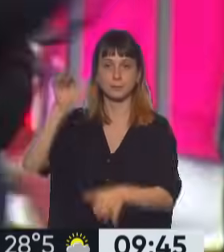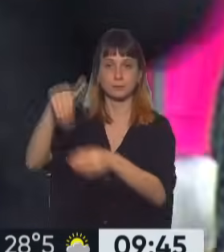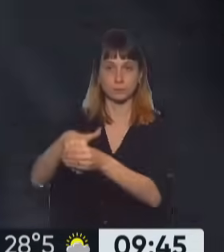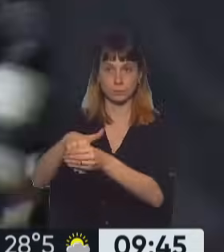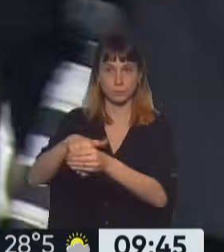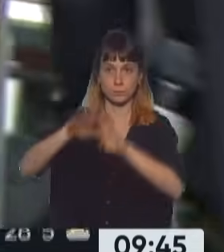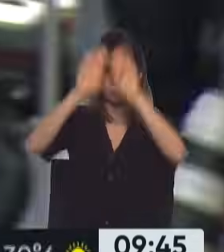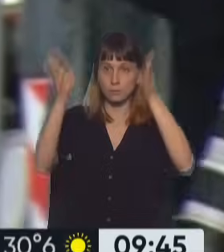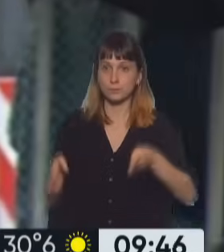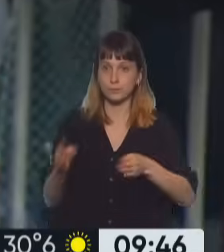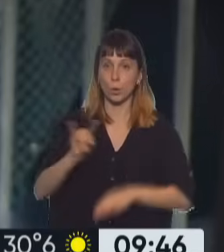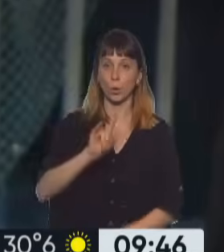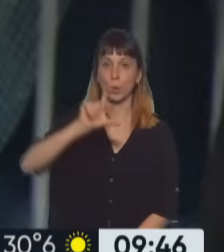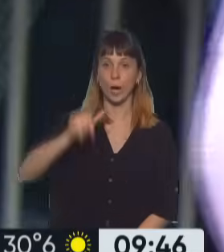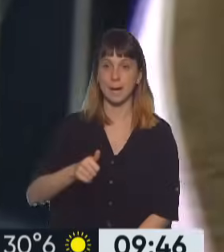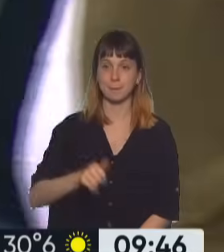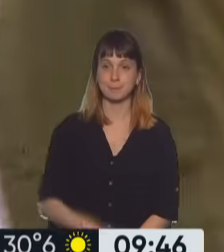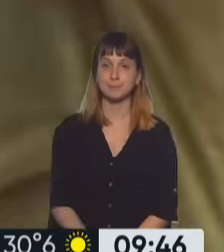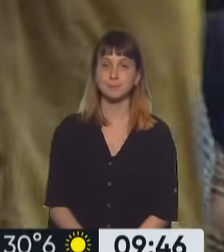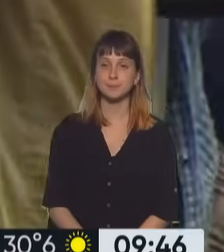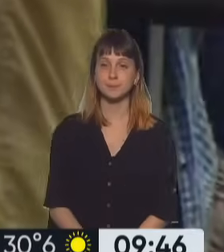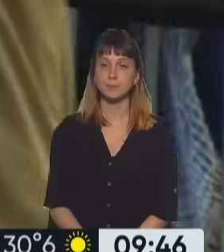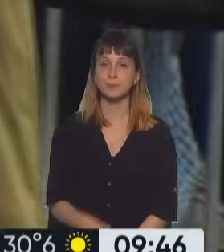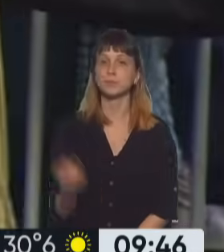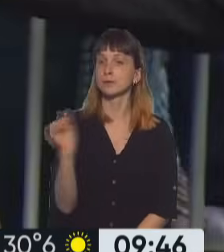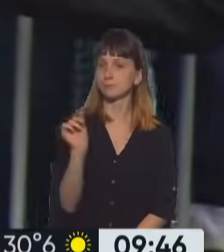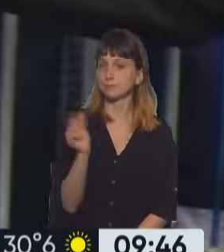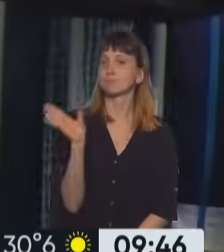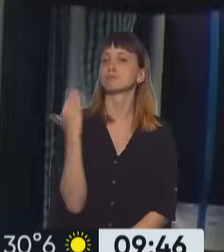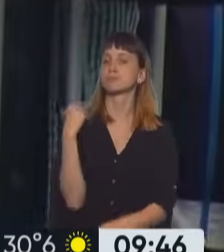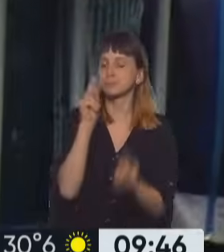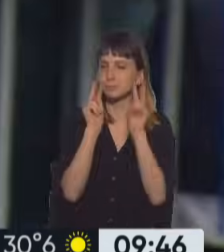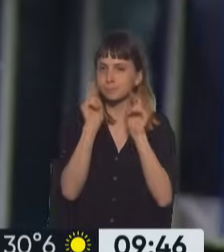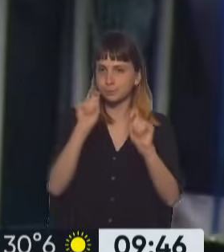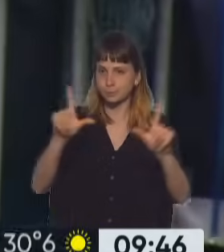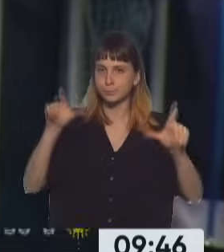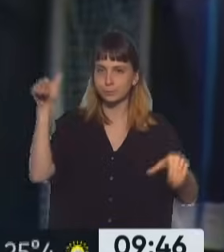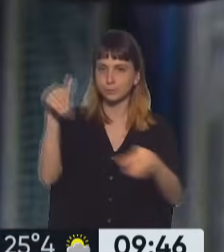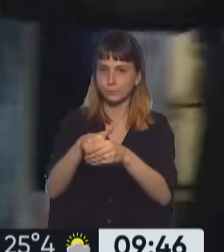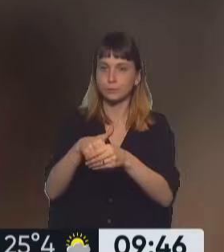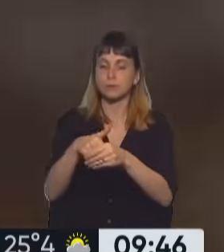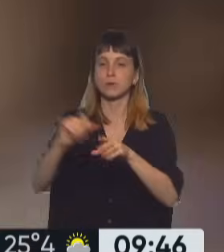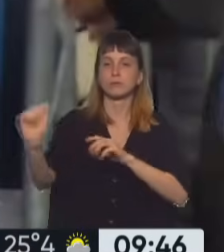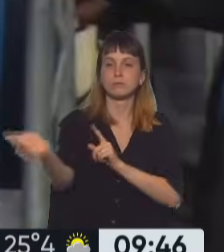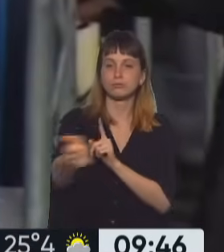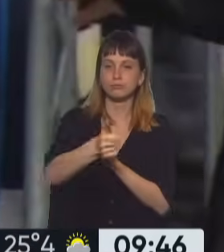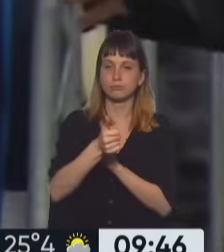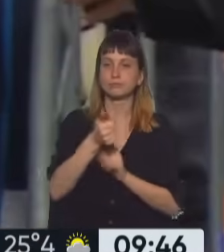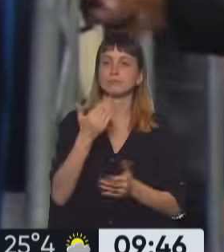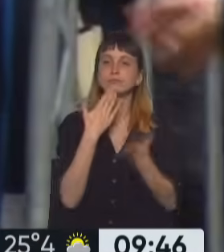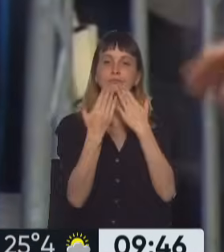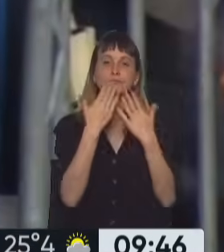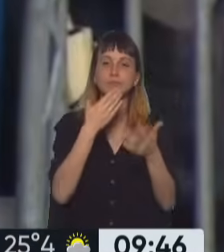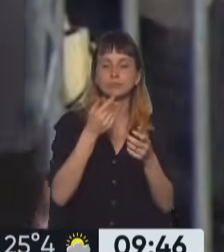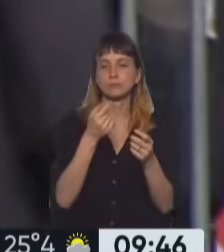edificio de la UCA, hace instantes que pudo sufragar, mantuvo este diálogo con los colegas en la puerta principal